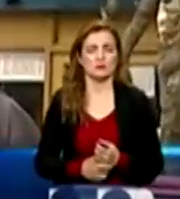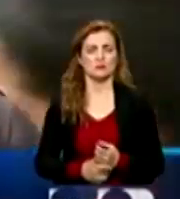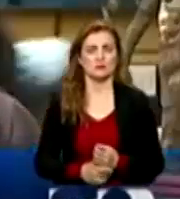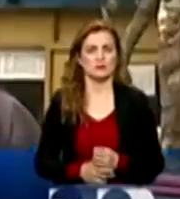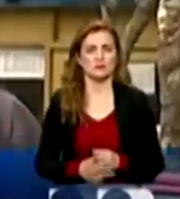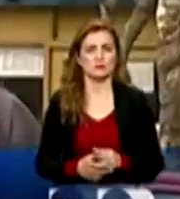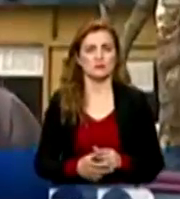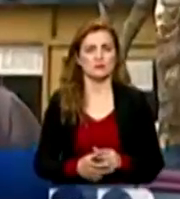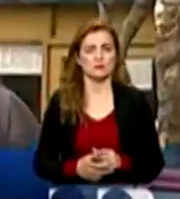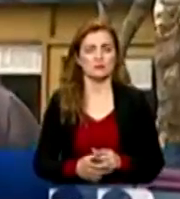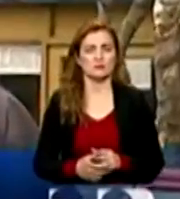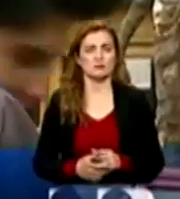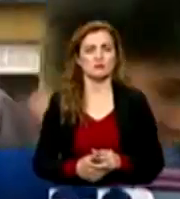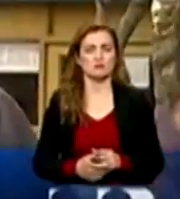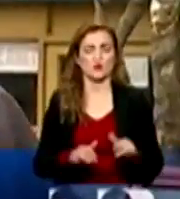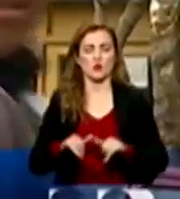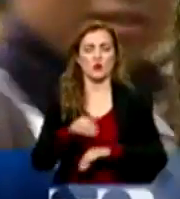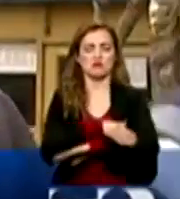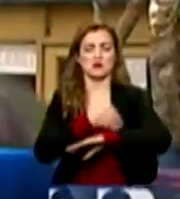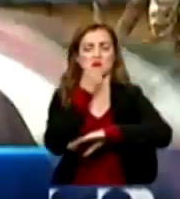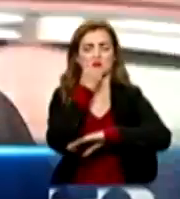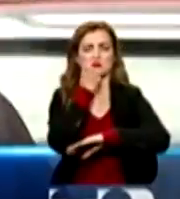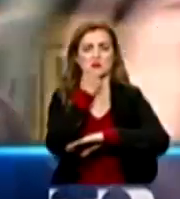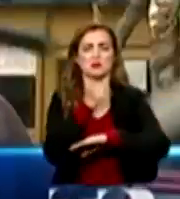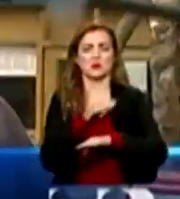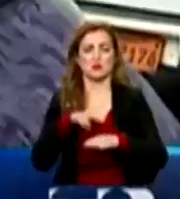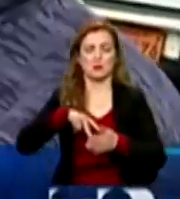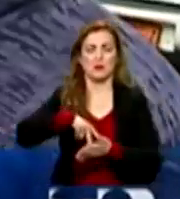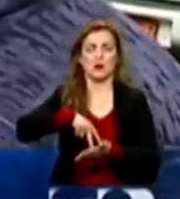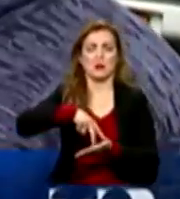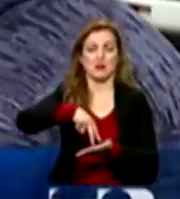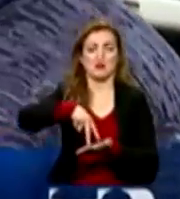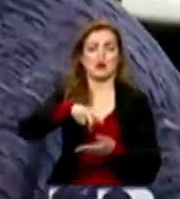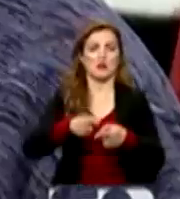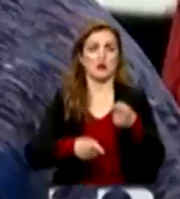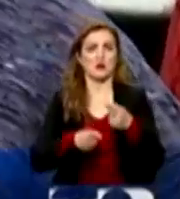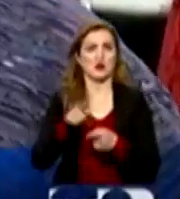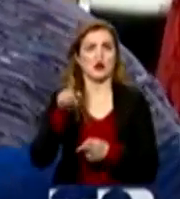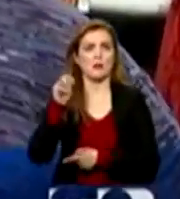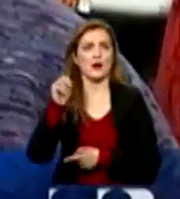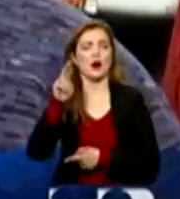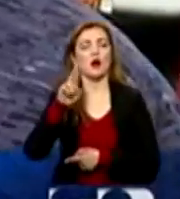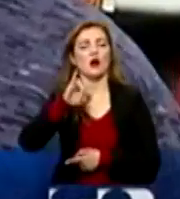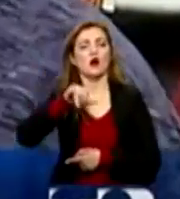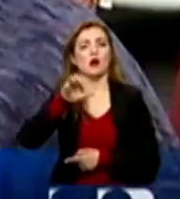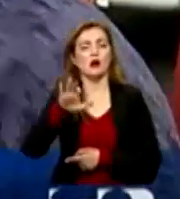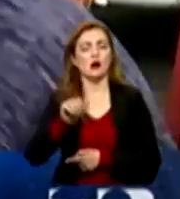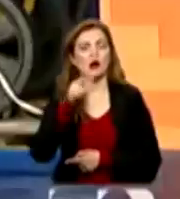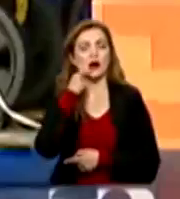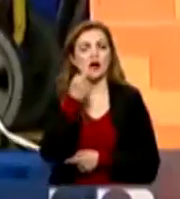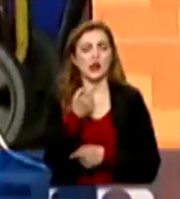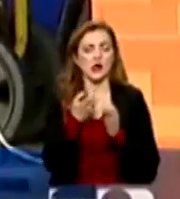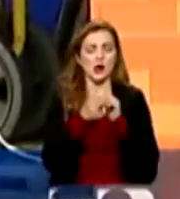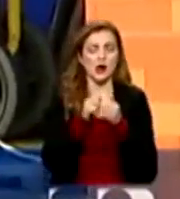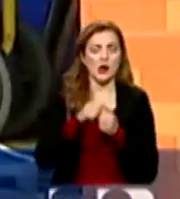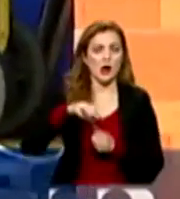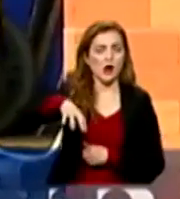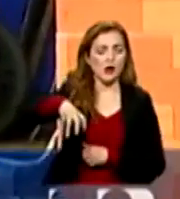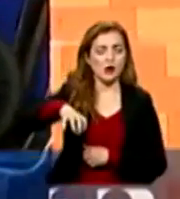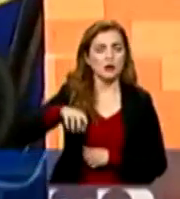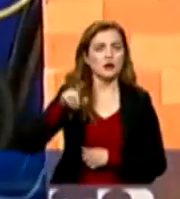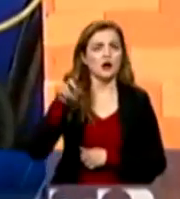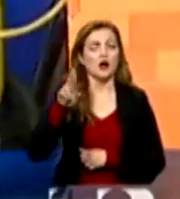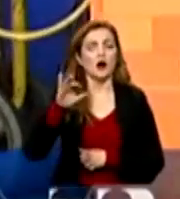ya destruido, igual las veredas y no se puede tampoco transitar. Marujita Villasís y su vecina indican que el problema del agua en